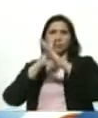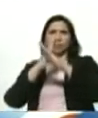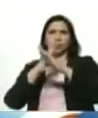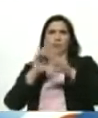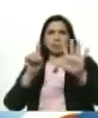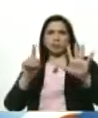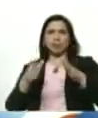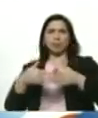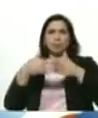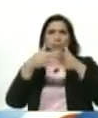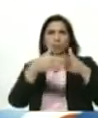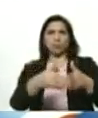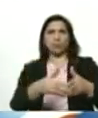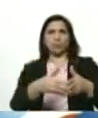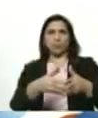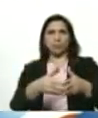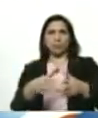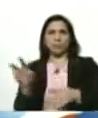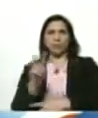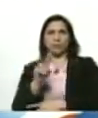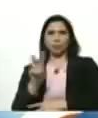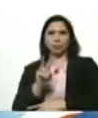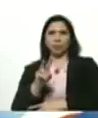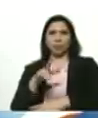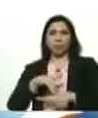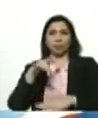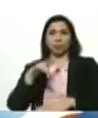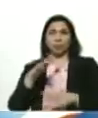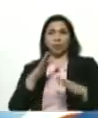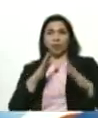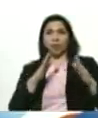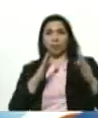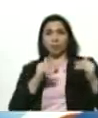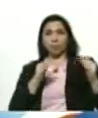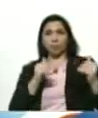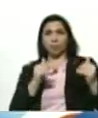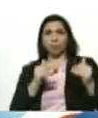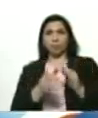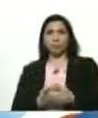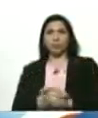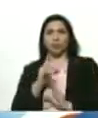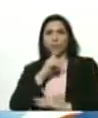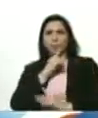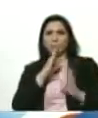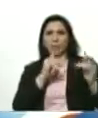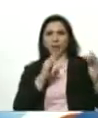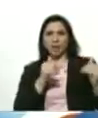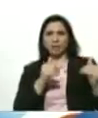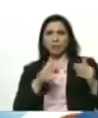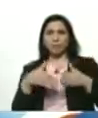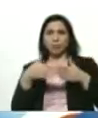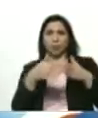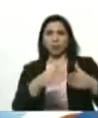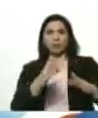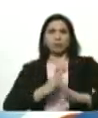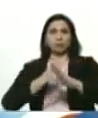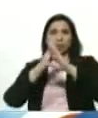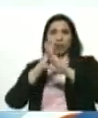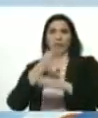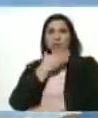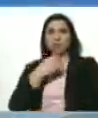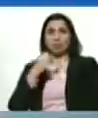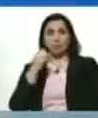venezuela la ofac detectó que el buque esperanza de bandera cubanas en mis monedas que fue sancionado en diciembre para quitarle una